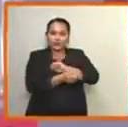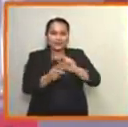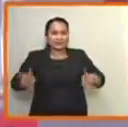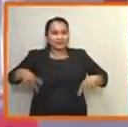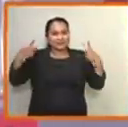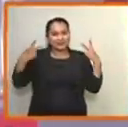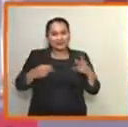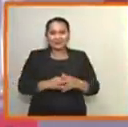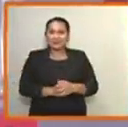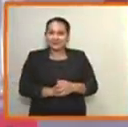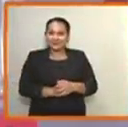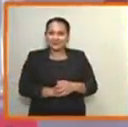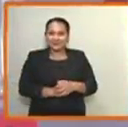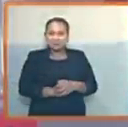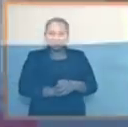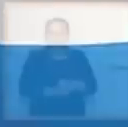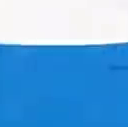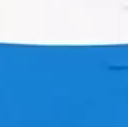vida.